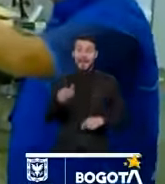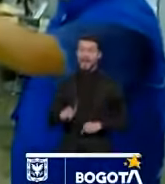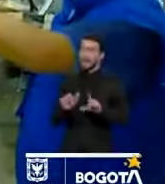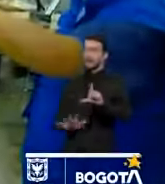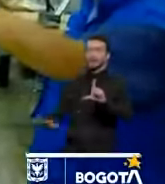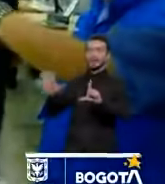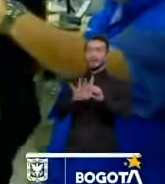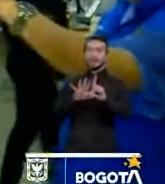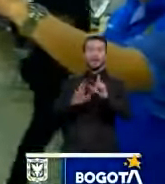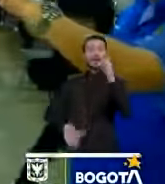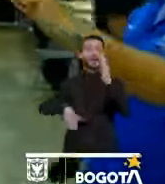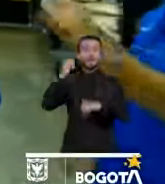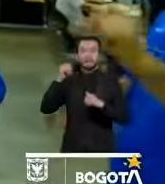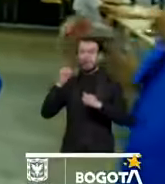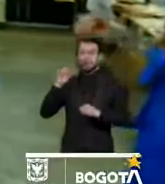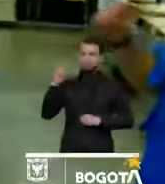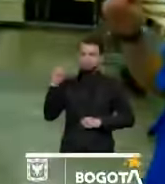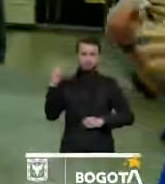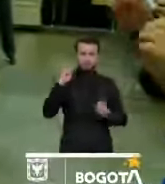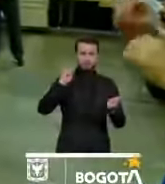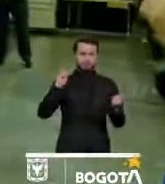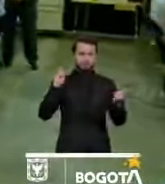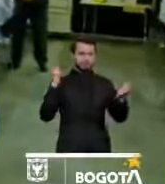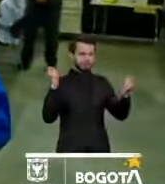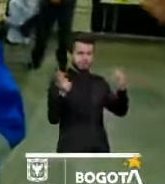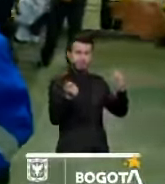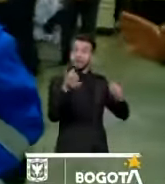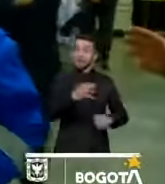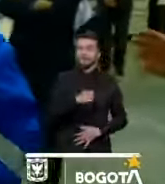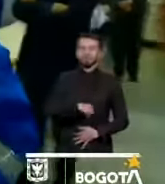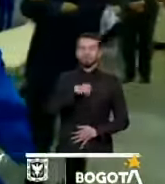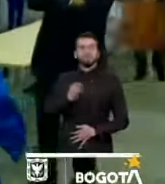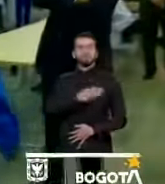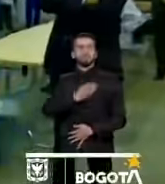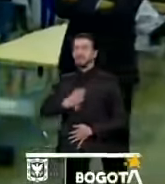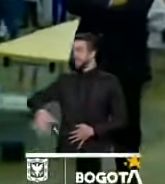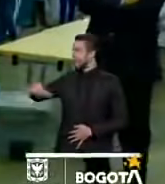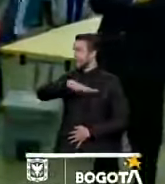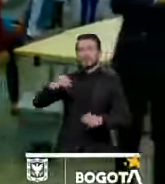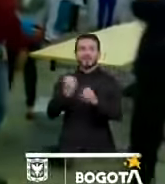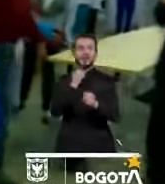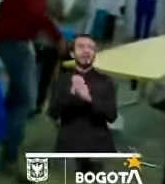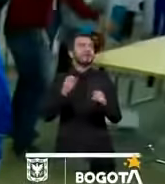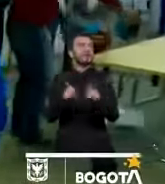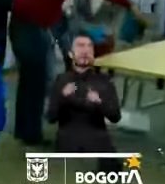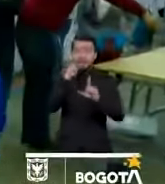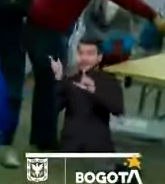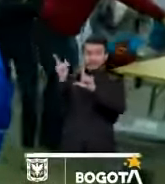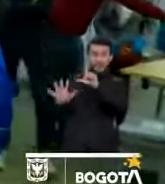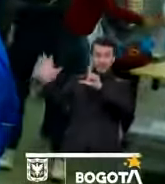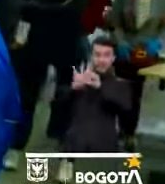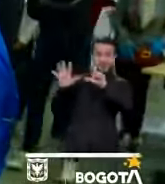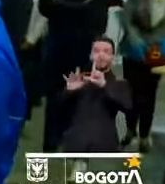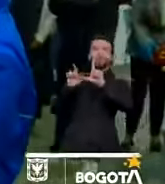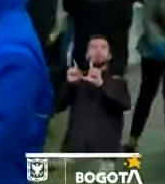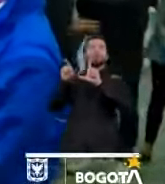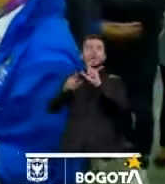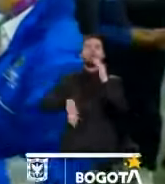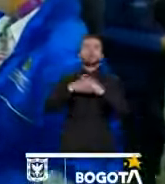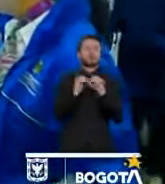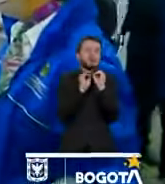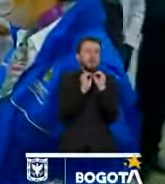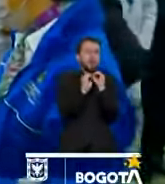la transformación. A verlo. Esto, hoy estamos muy orgullosos de mostrarlo. Un resumen de cómo fue. Muchísimo trabajo día y noche, muchísima